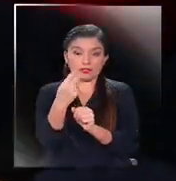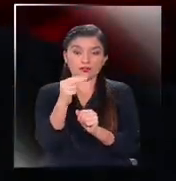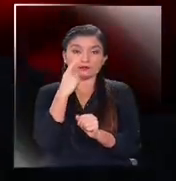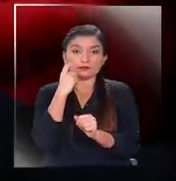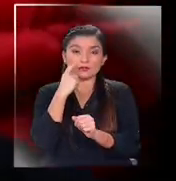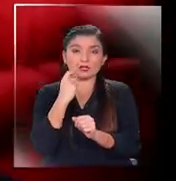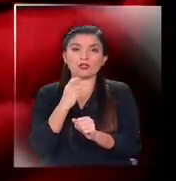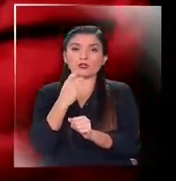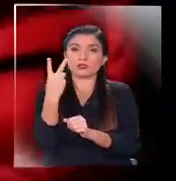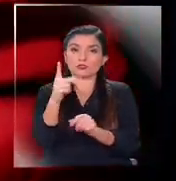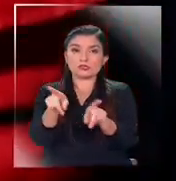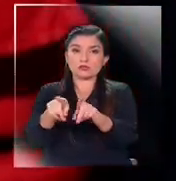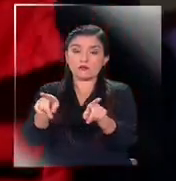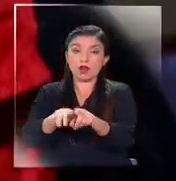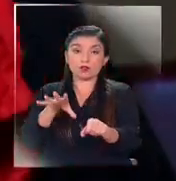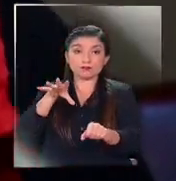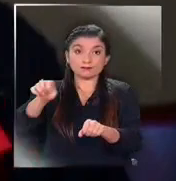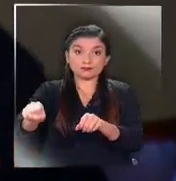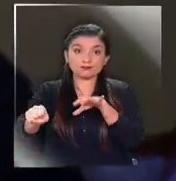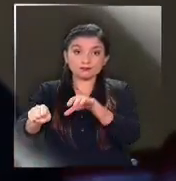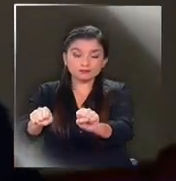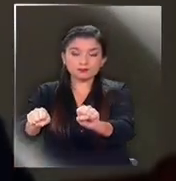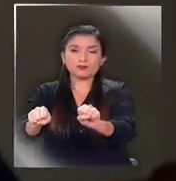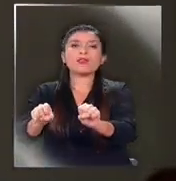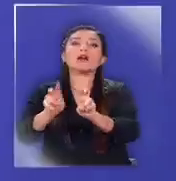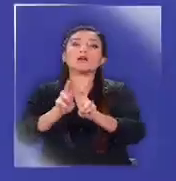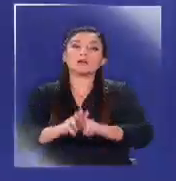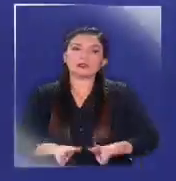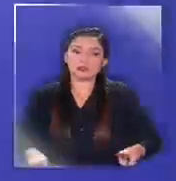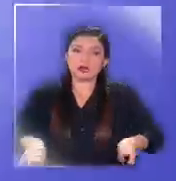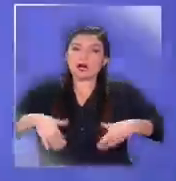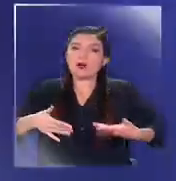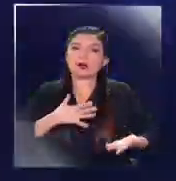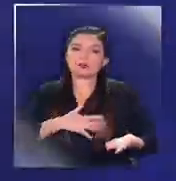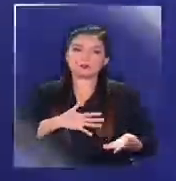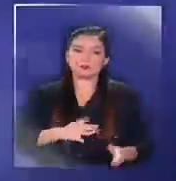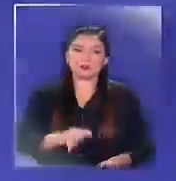ambos hermanos los deja más tranquilos. Ahora solo esperan que la justicia haga lo suyo.